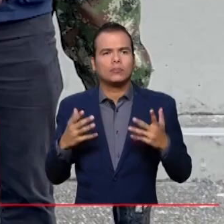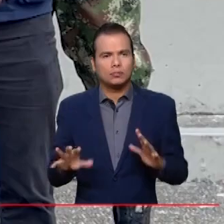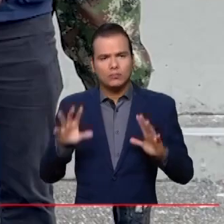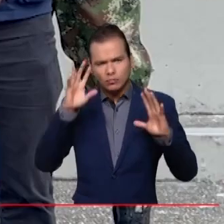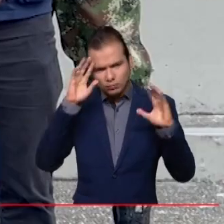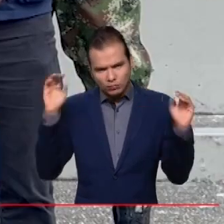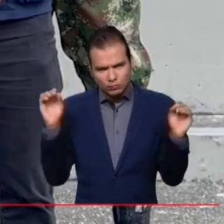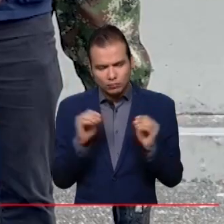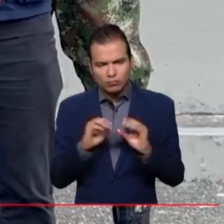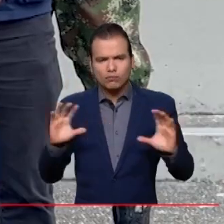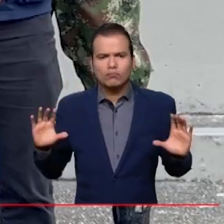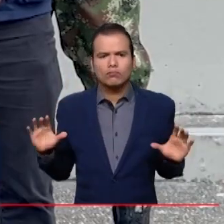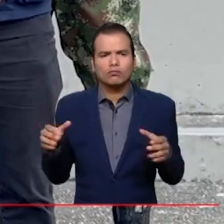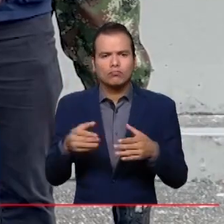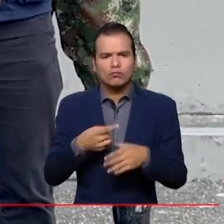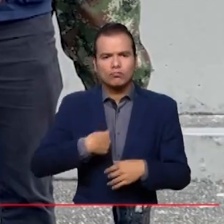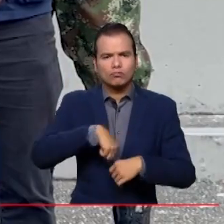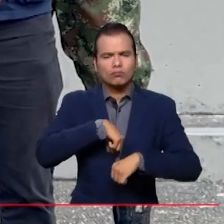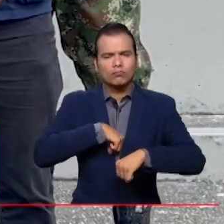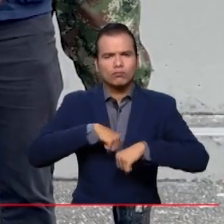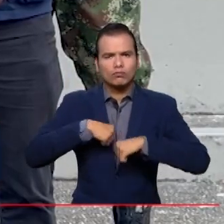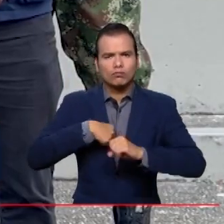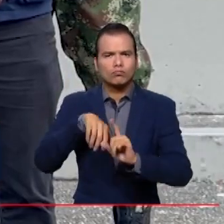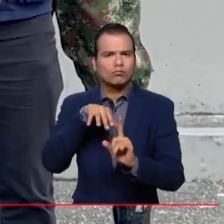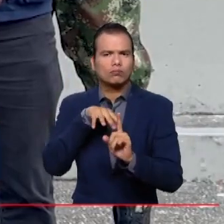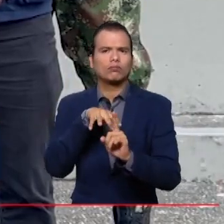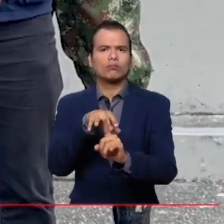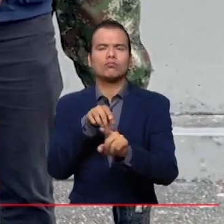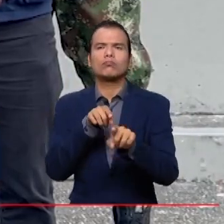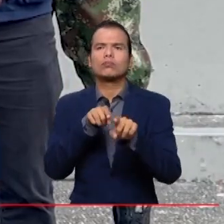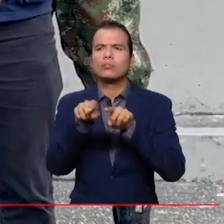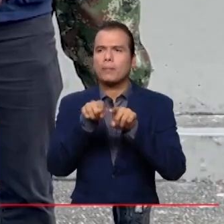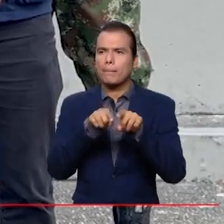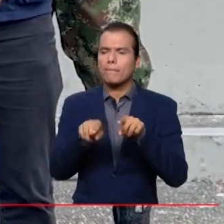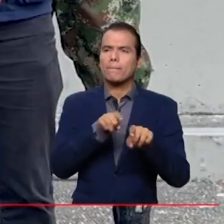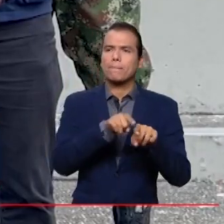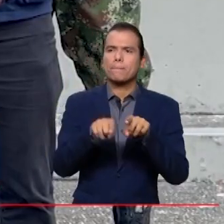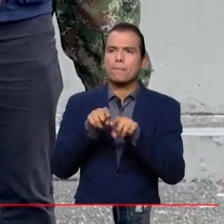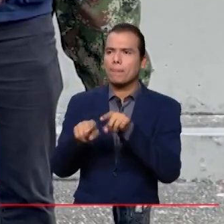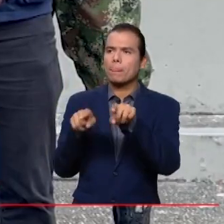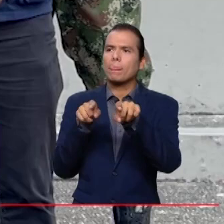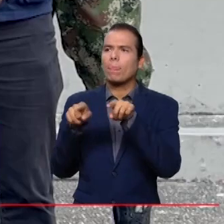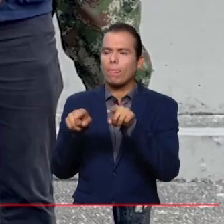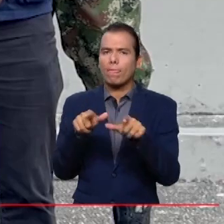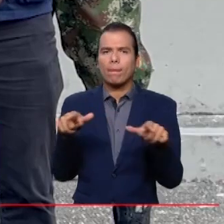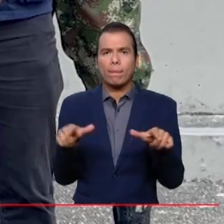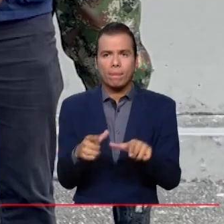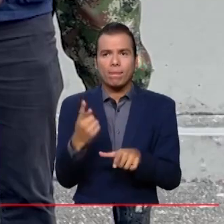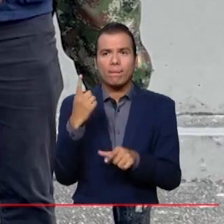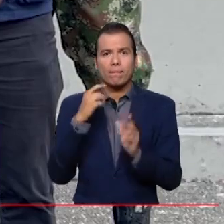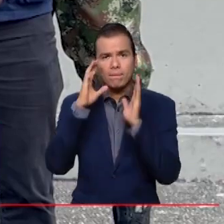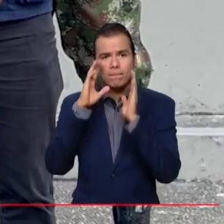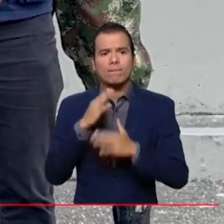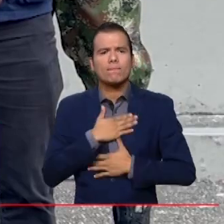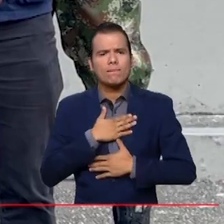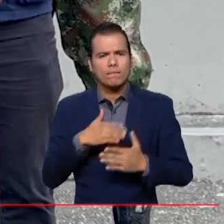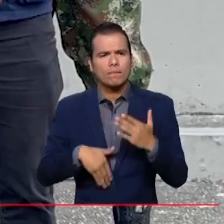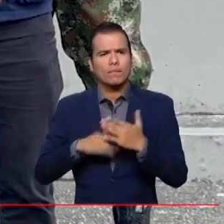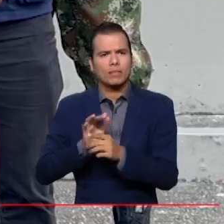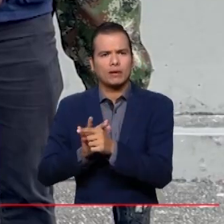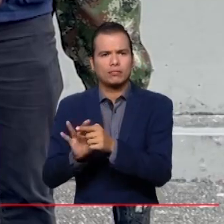a los barrios y generemos mayor presencia institucional en los sectores que más se necesitan. También se van a realizar